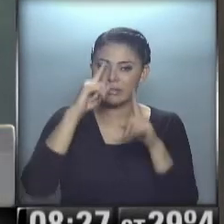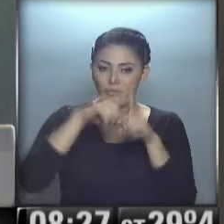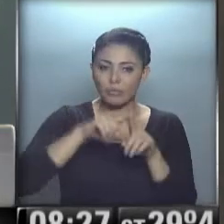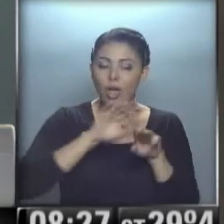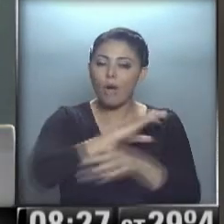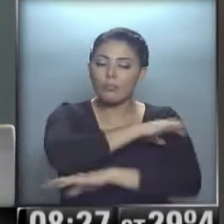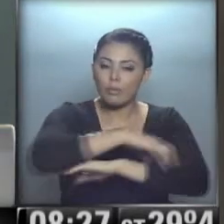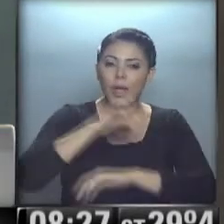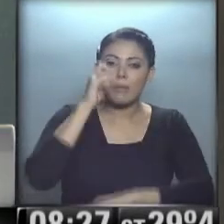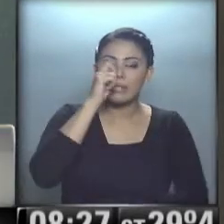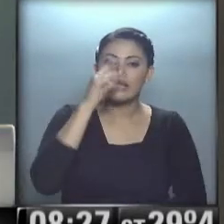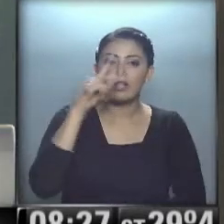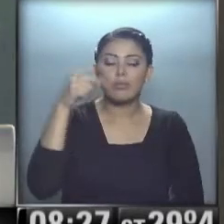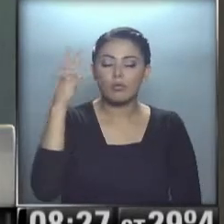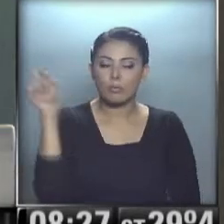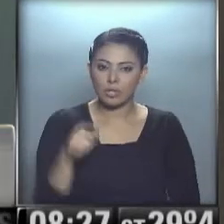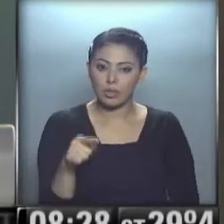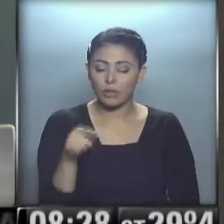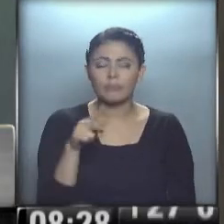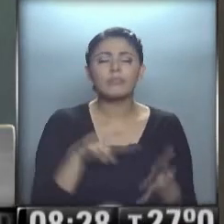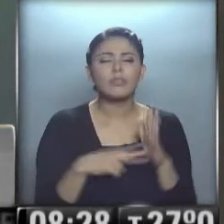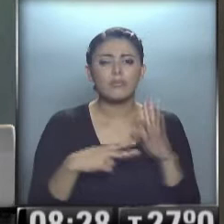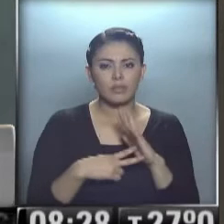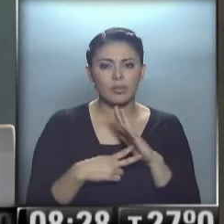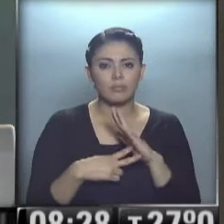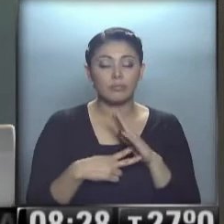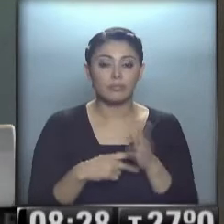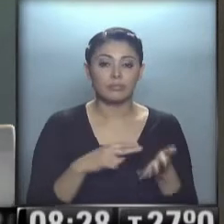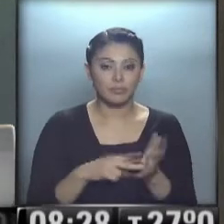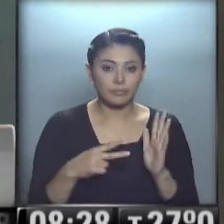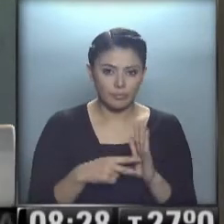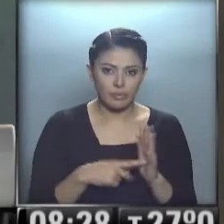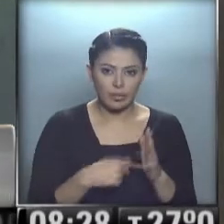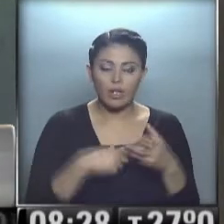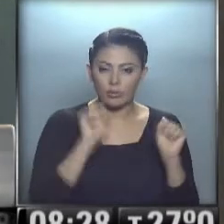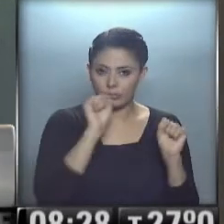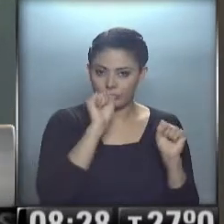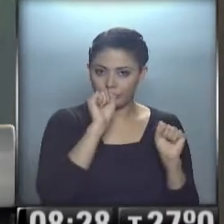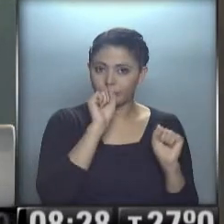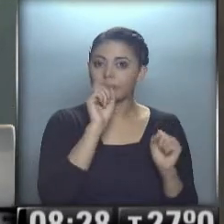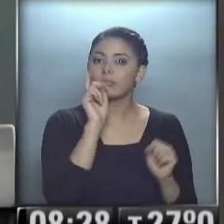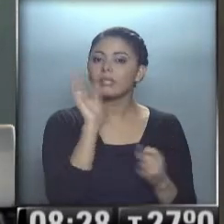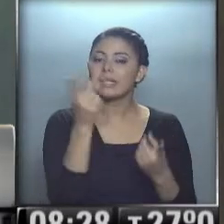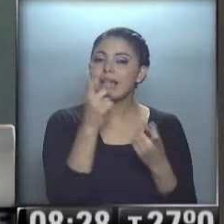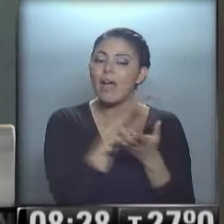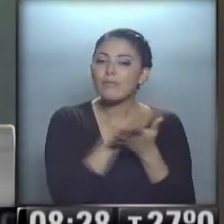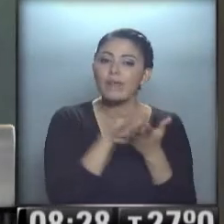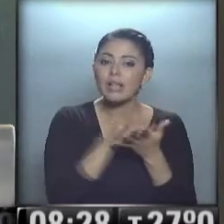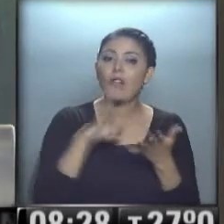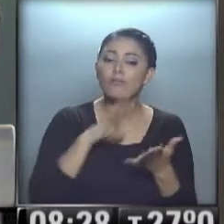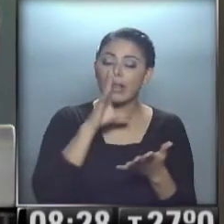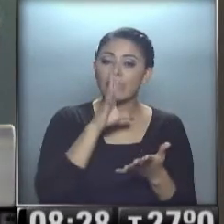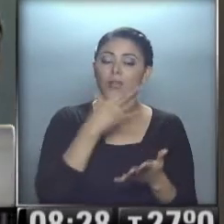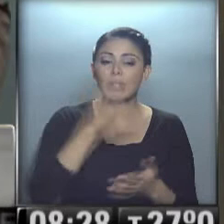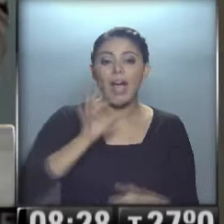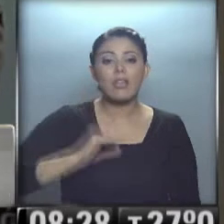arrojó 23,4%. ¿Esto qué significa? Significa identificar que las necesidades básicas insatisfechas eran, en